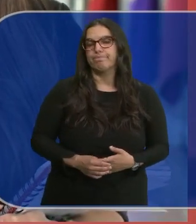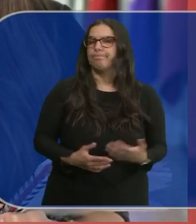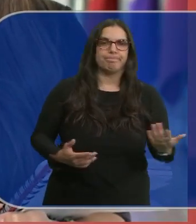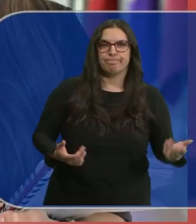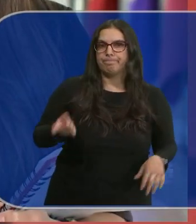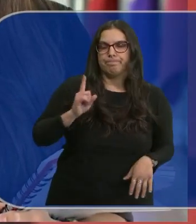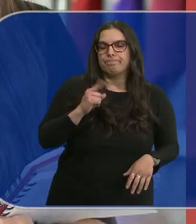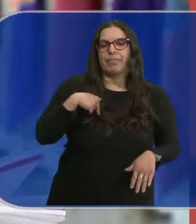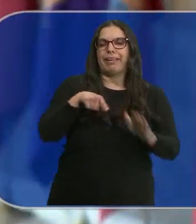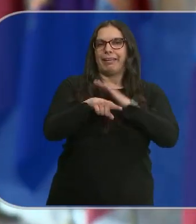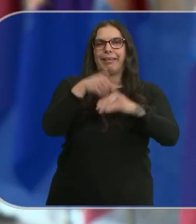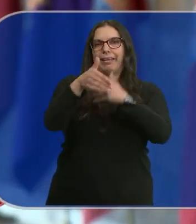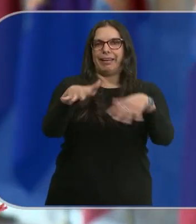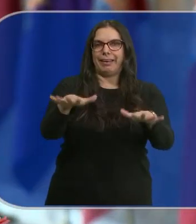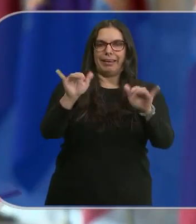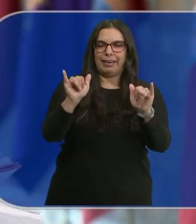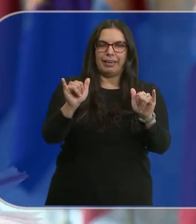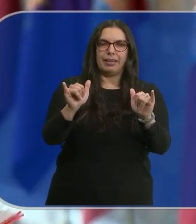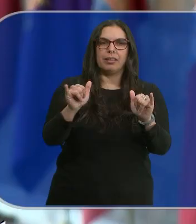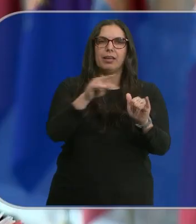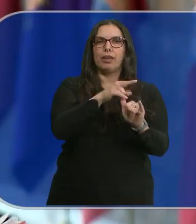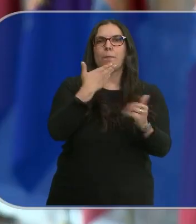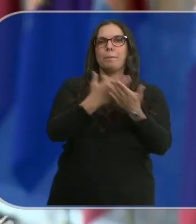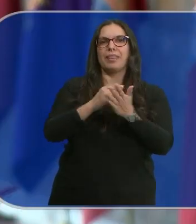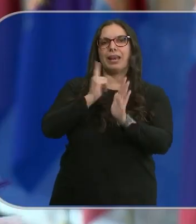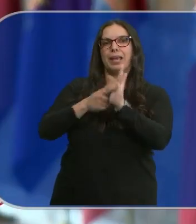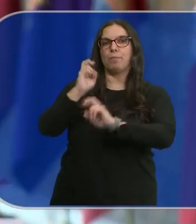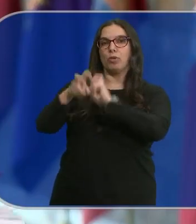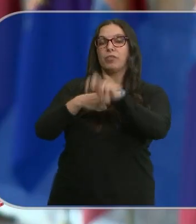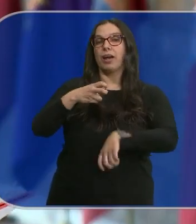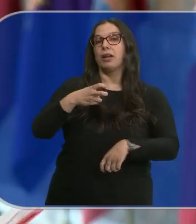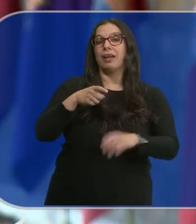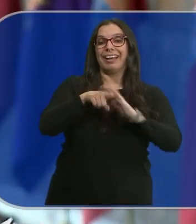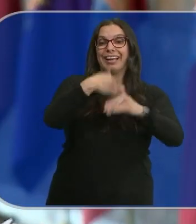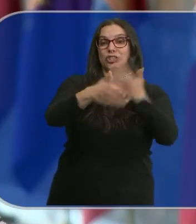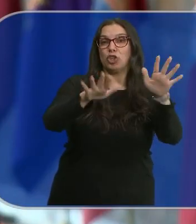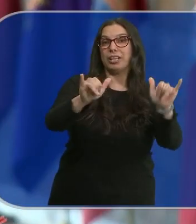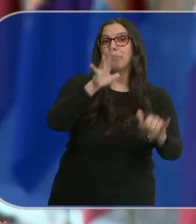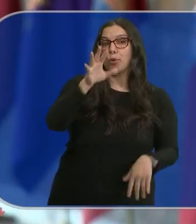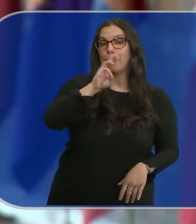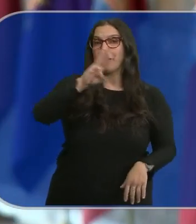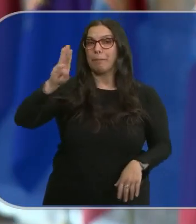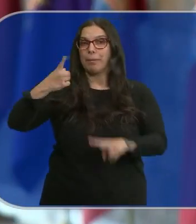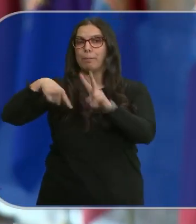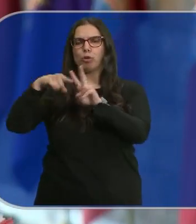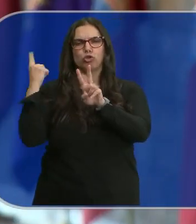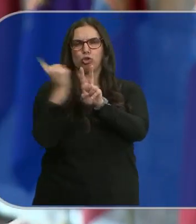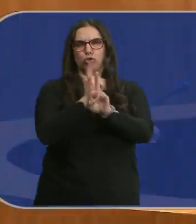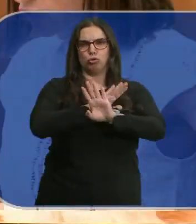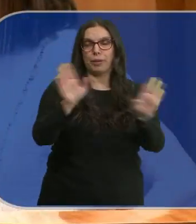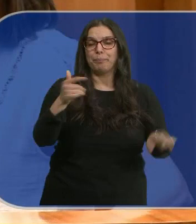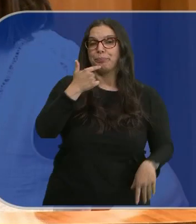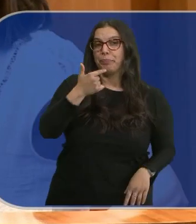No, ni siquiera se va a tramitar la modificación de esta ley porque Partido Popular y Vox han votado en contra. Los